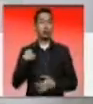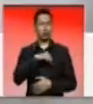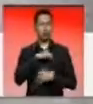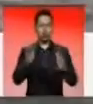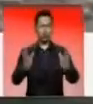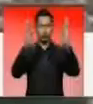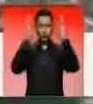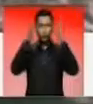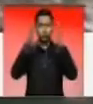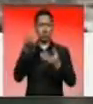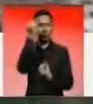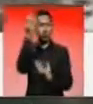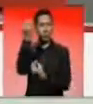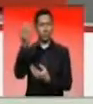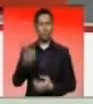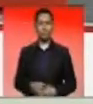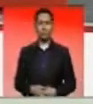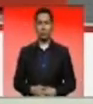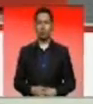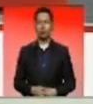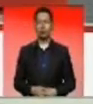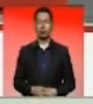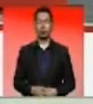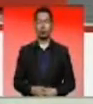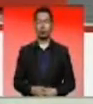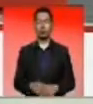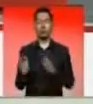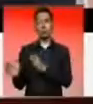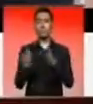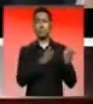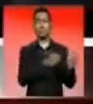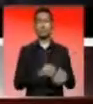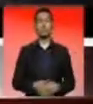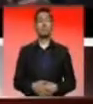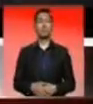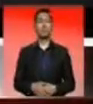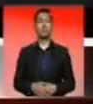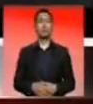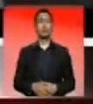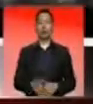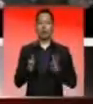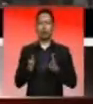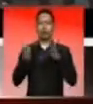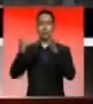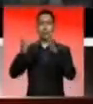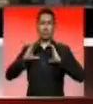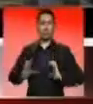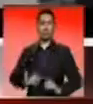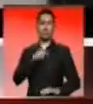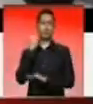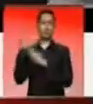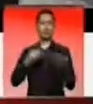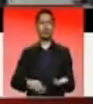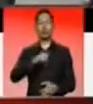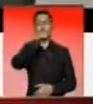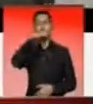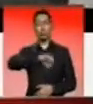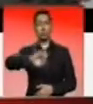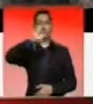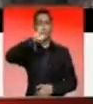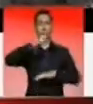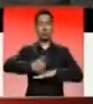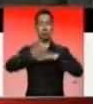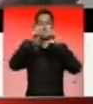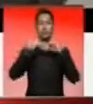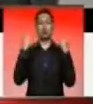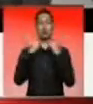esta noticia en desarrollo. En otro tema, los restos del monseñor Luis Alberto Luna Tobar fueron sepultados la tarde